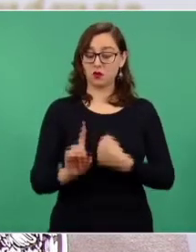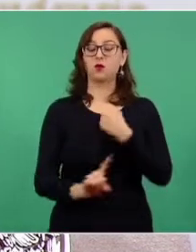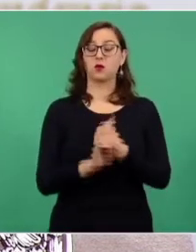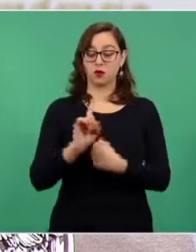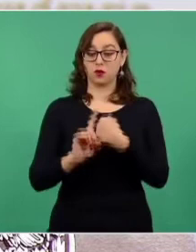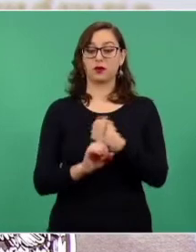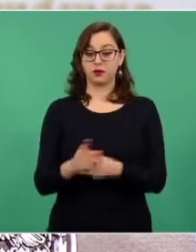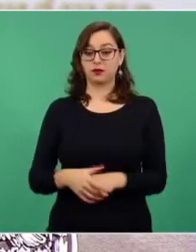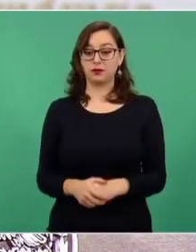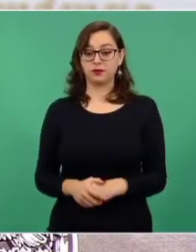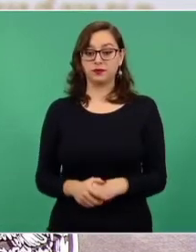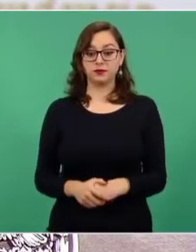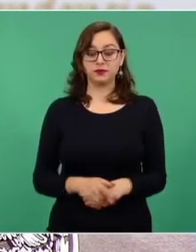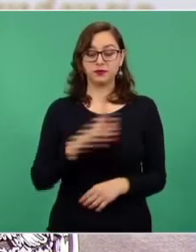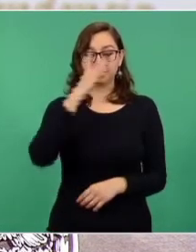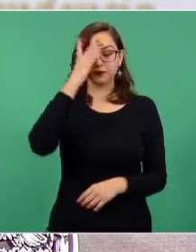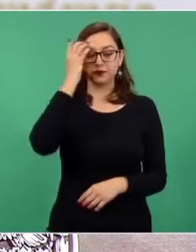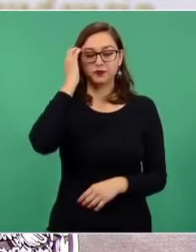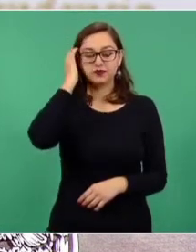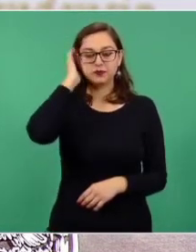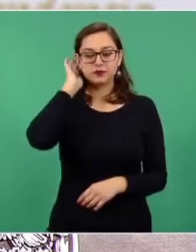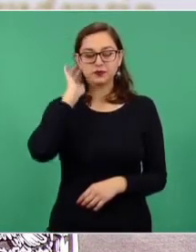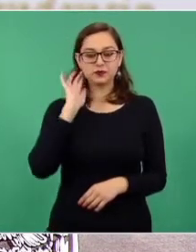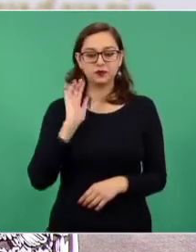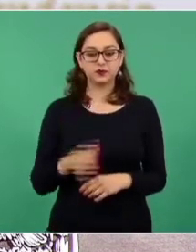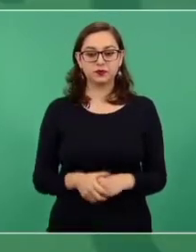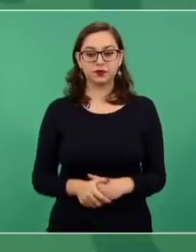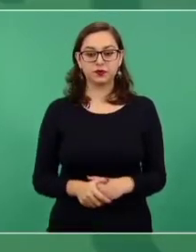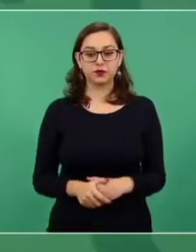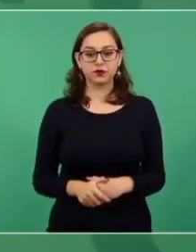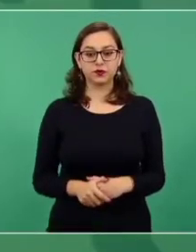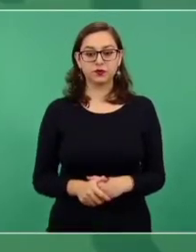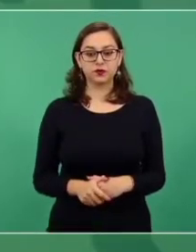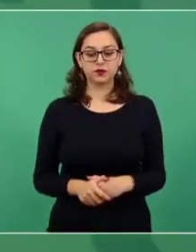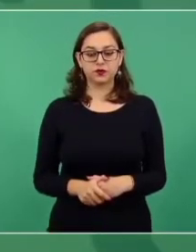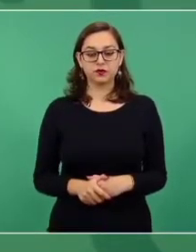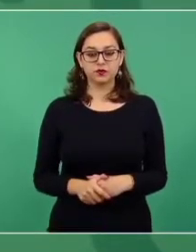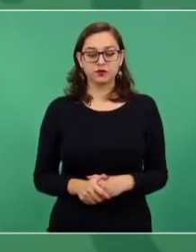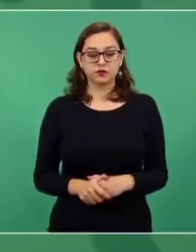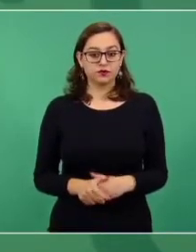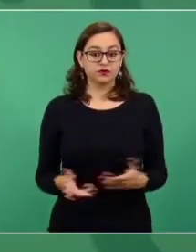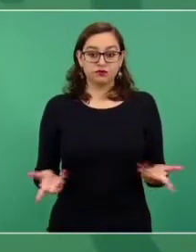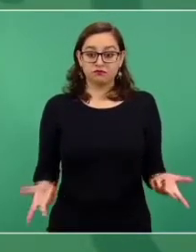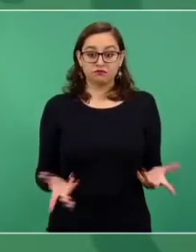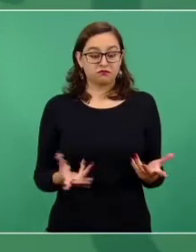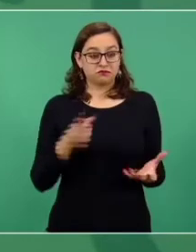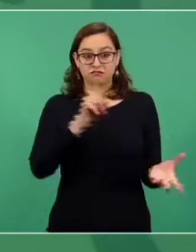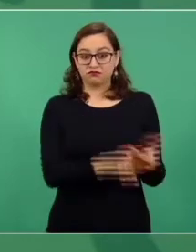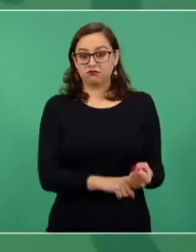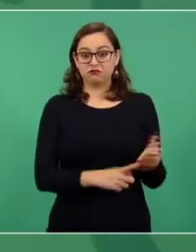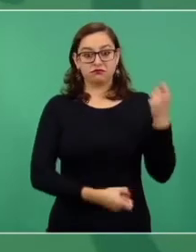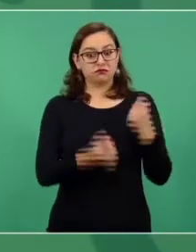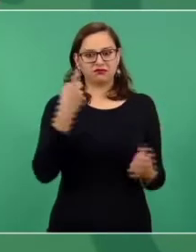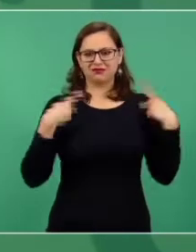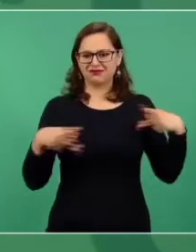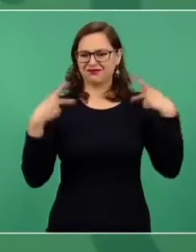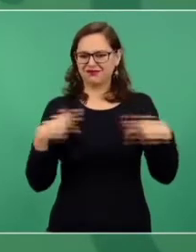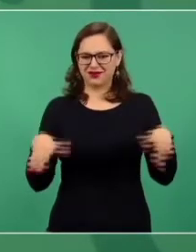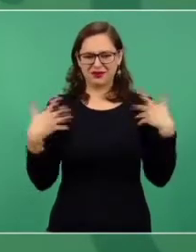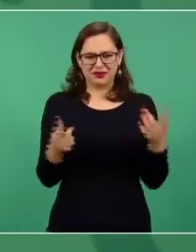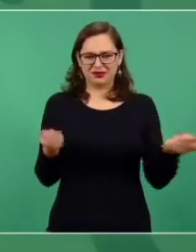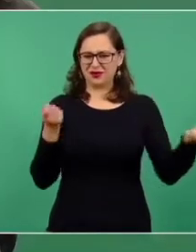del país y de personalidades que tienen muchísimo poder. El señor